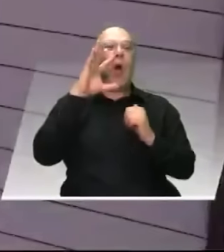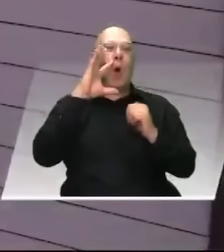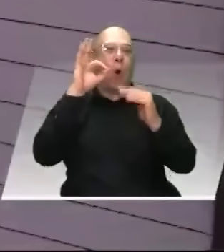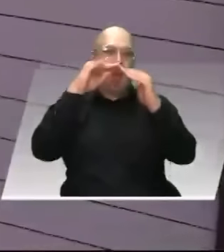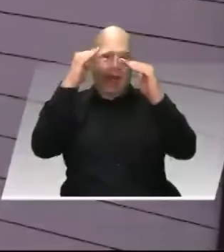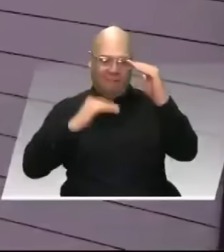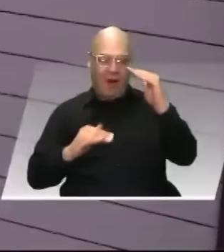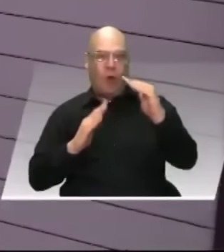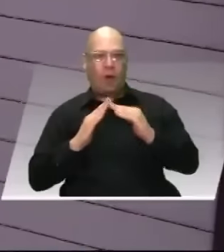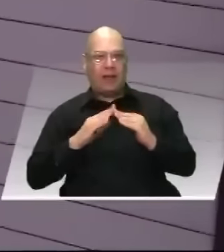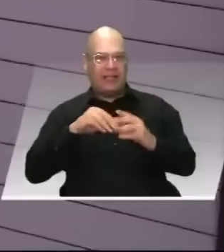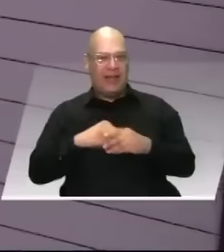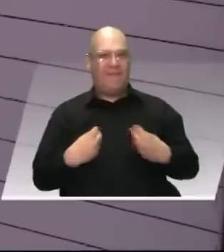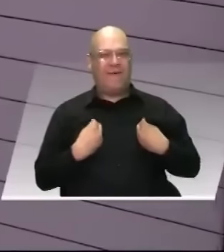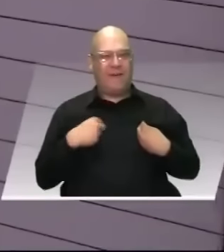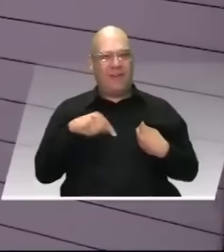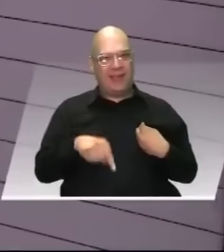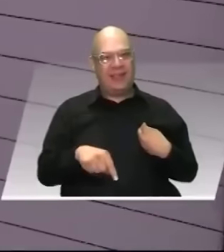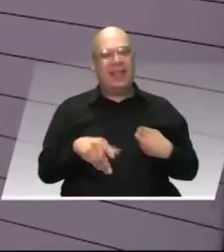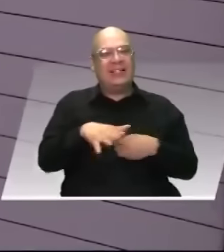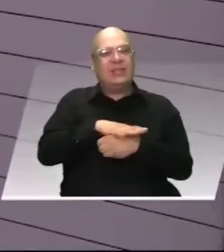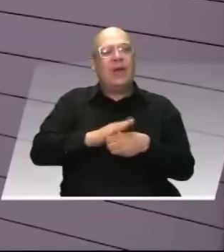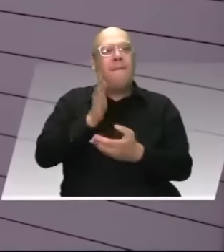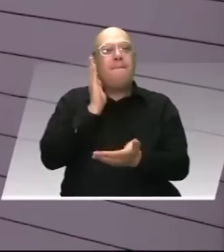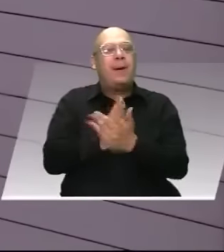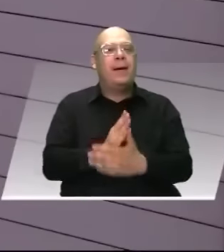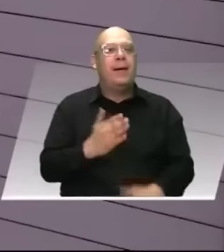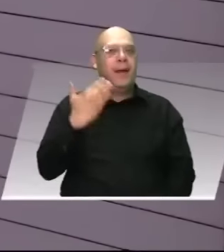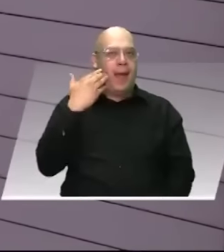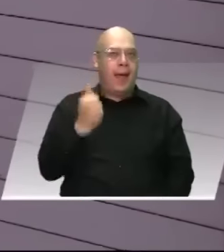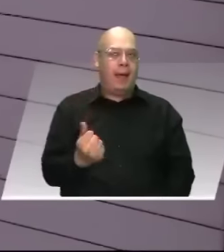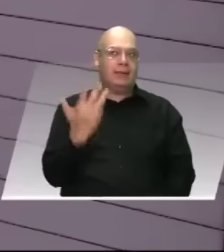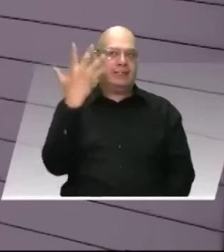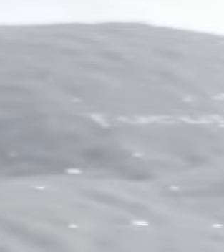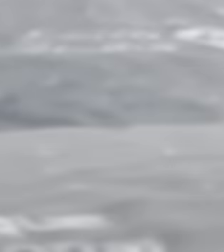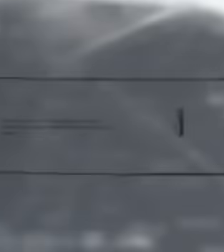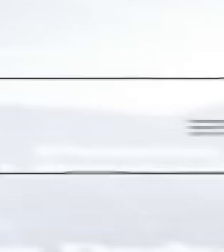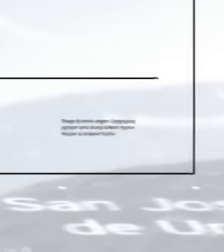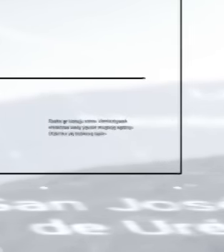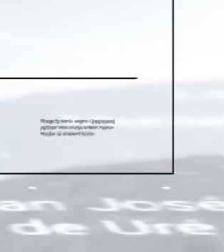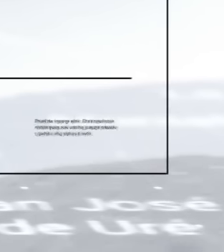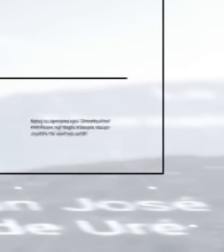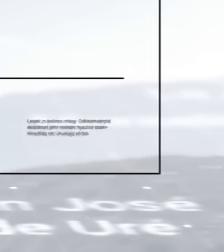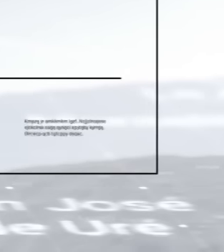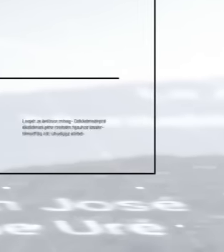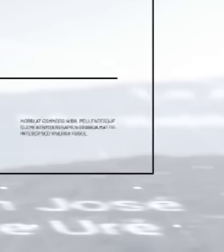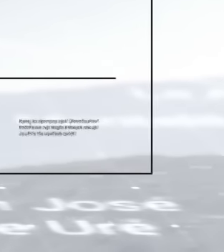Este suceso marca la quinta muerte violenta de una mujer en Medellín en lo que va del año.